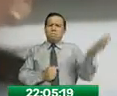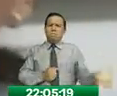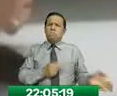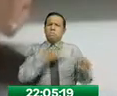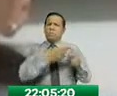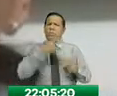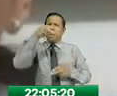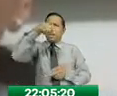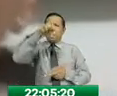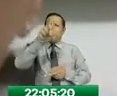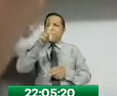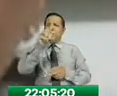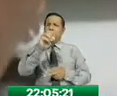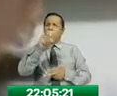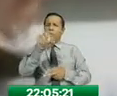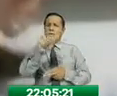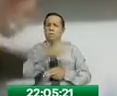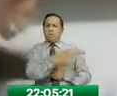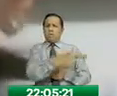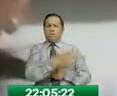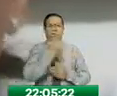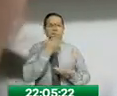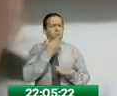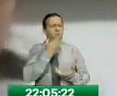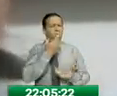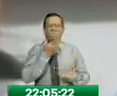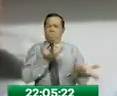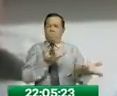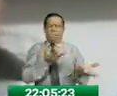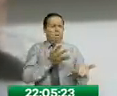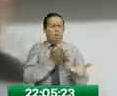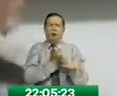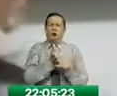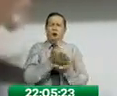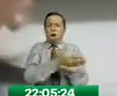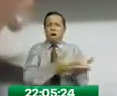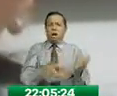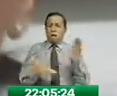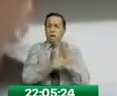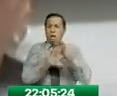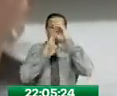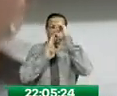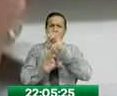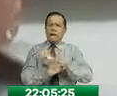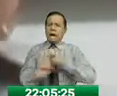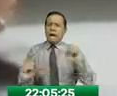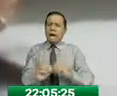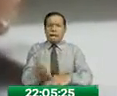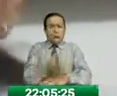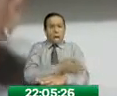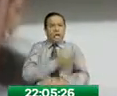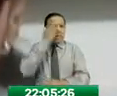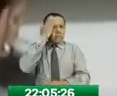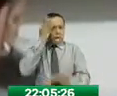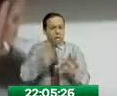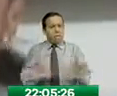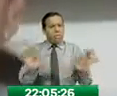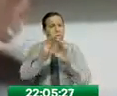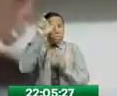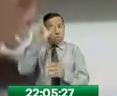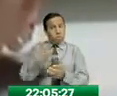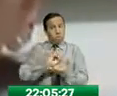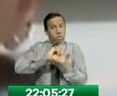se adecua a haber transgredido la ley con respecto a las prohibiciones que tenemos los asambleístas.